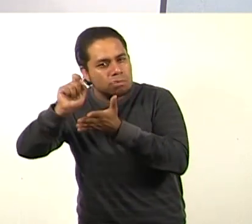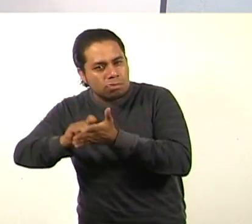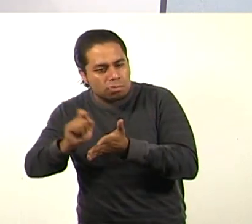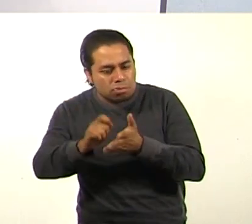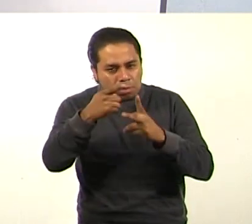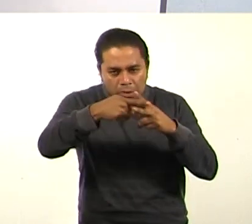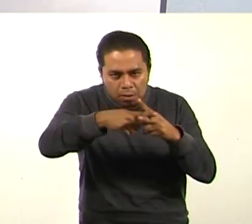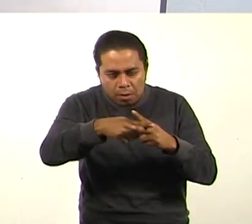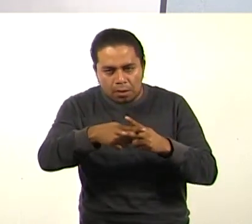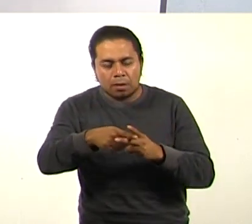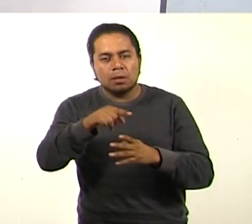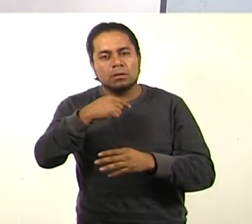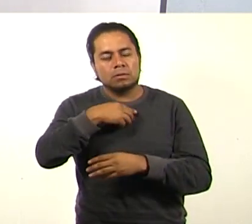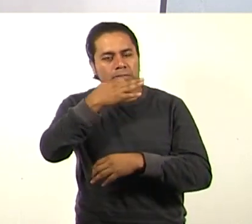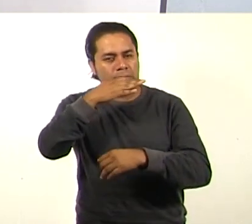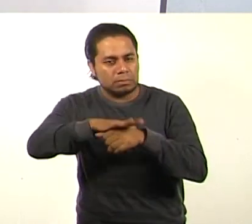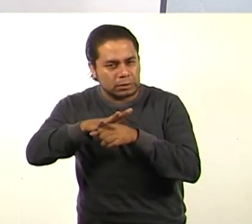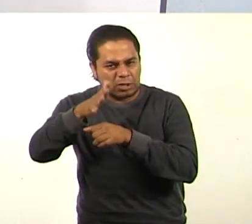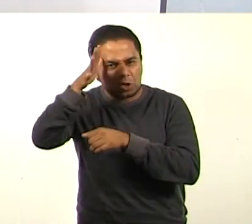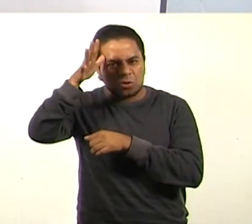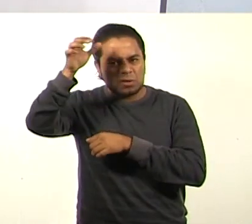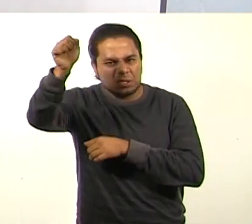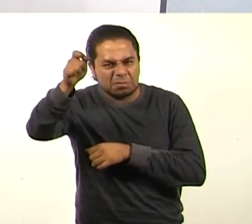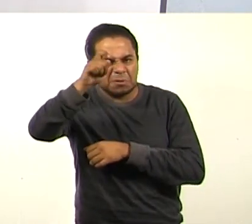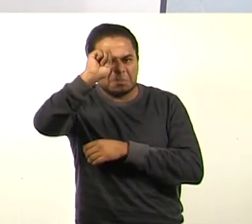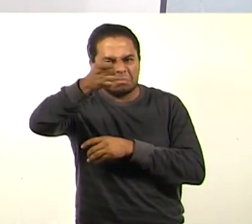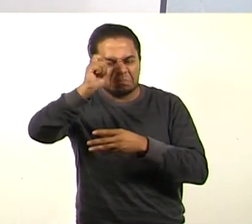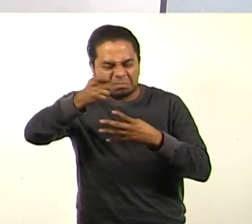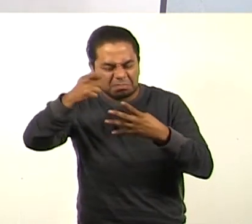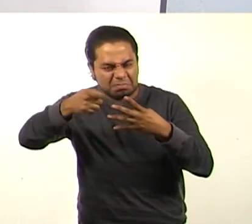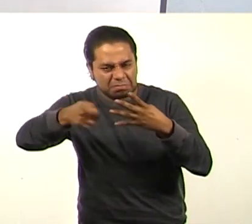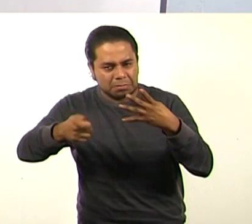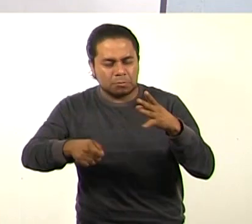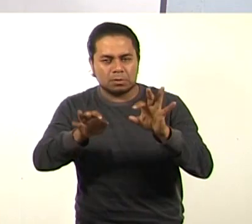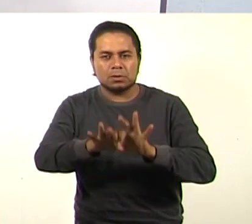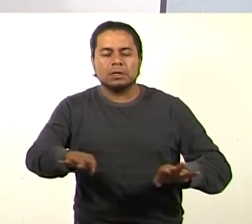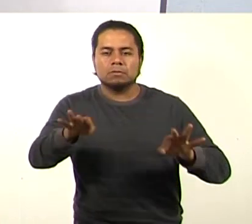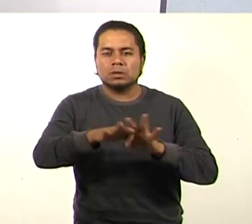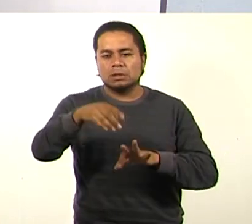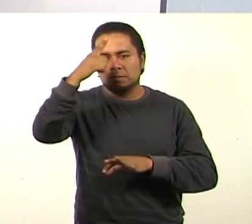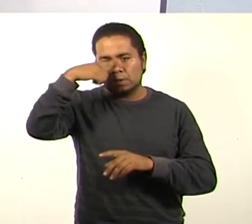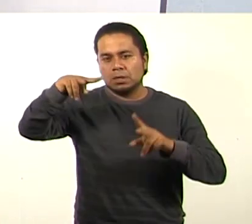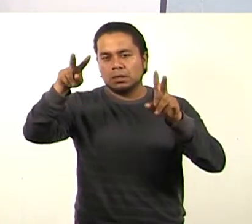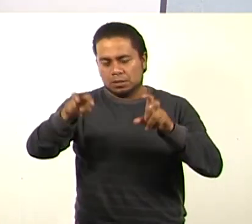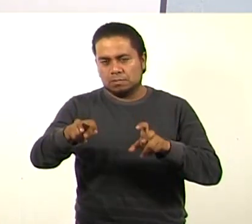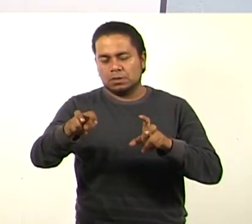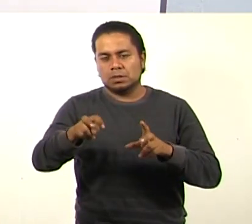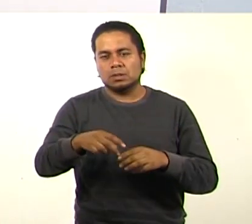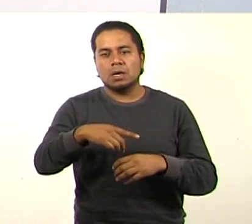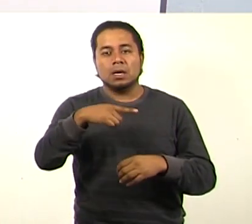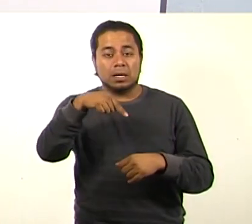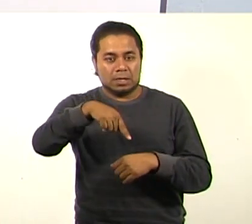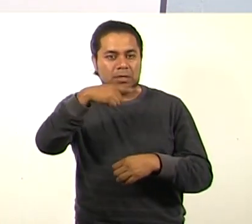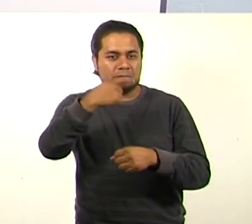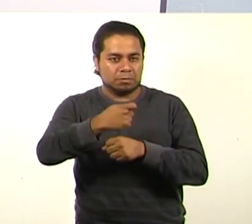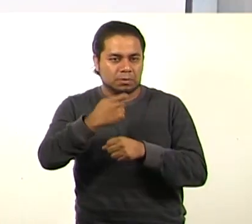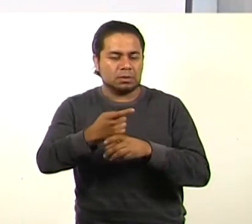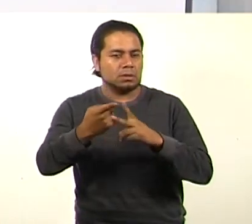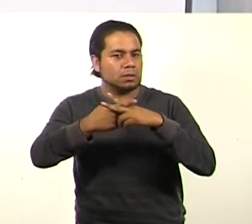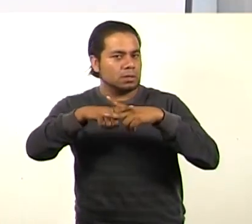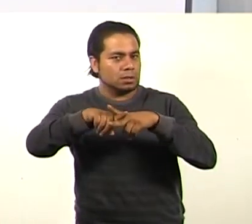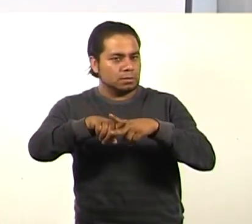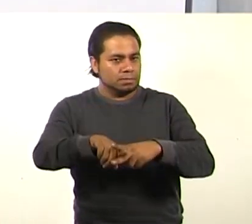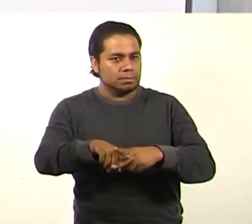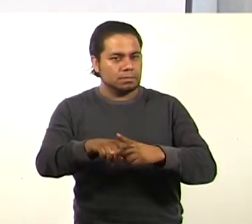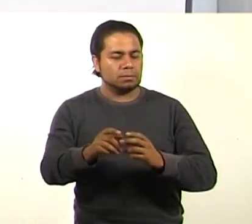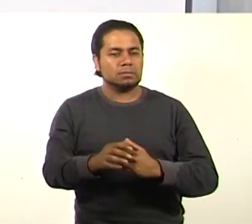vamos a hablar un poquito de algunos conceptos que son importantes para el desarrollo del tema. Primero que nada, vamos a